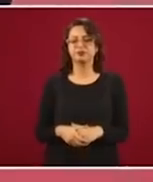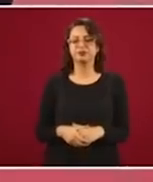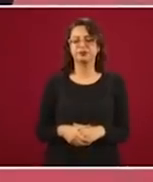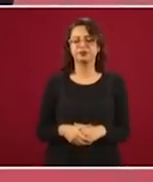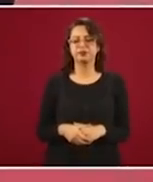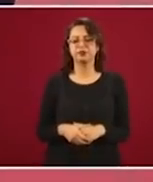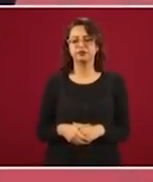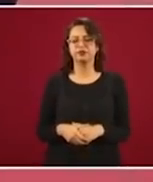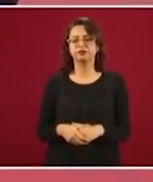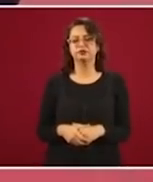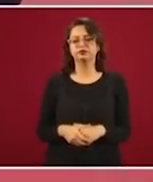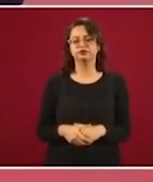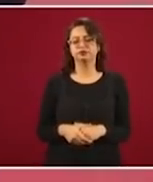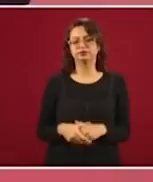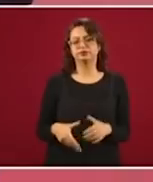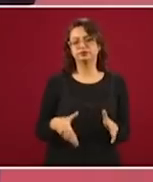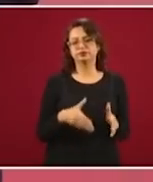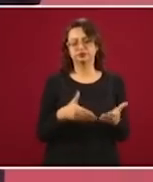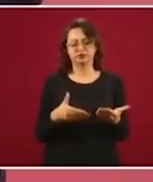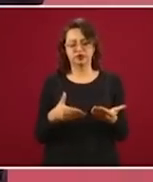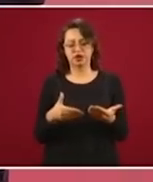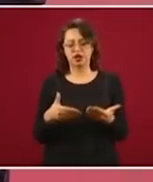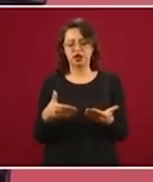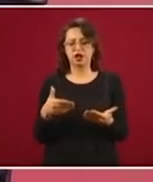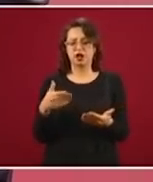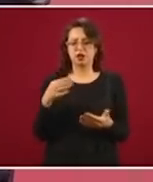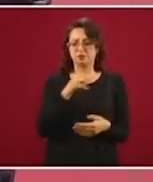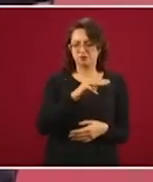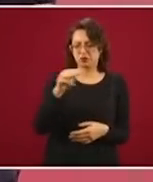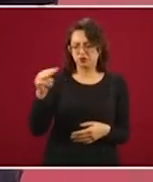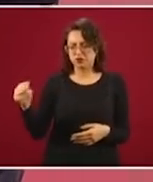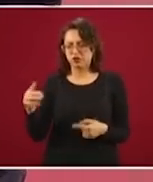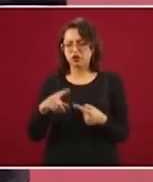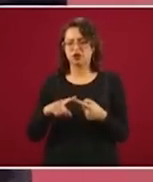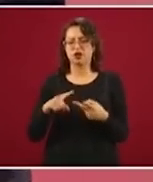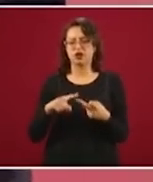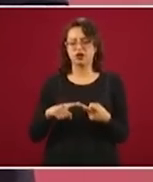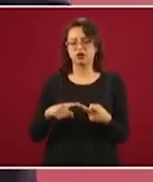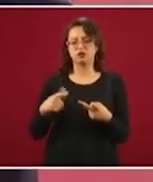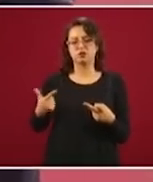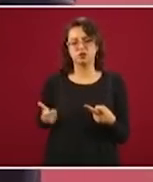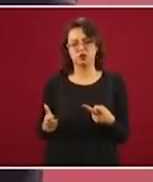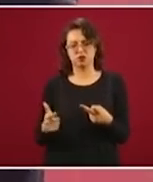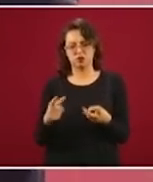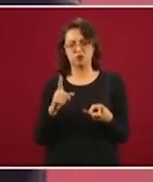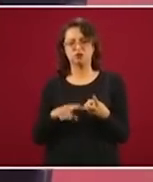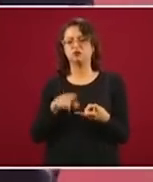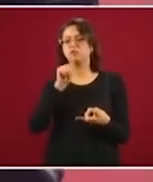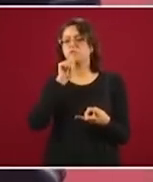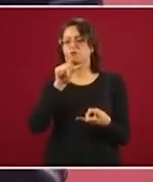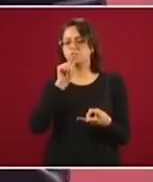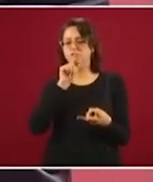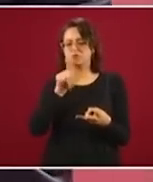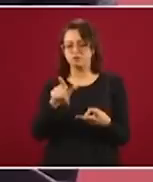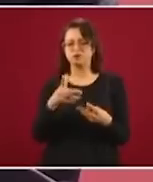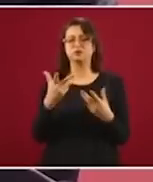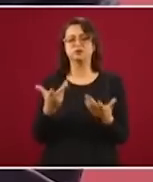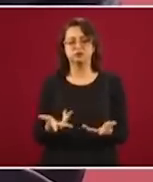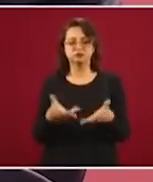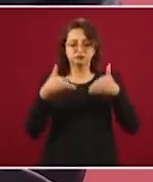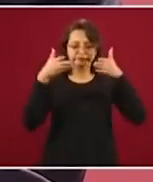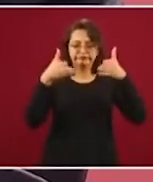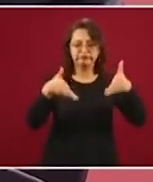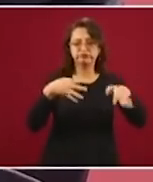tres estados: Michoacán, Guanajuato y Jalisco. Y ahí estamos trabajando,